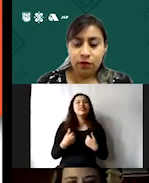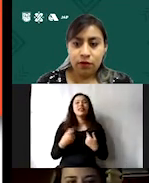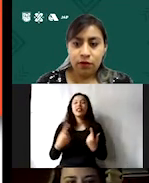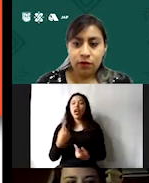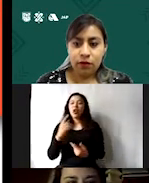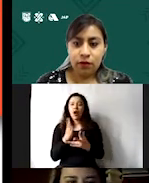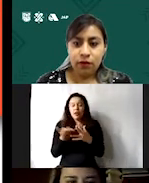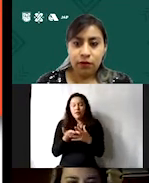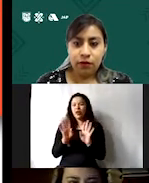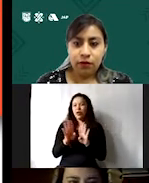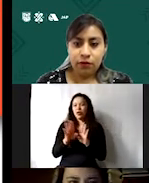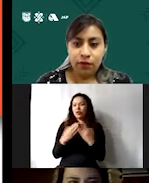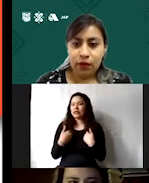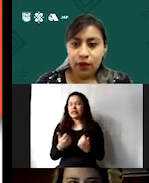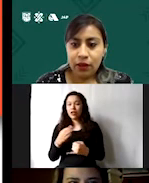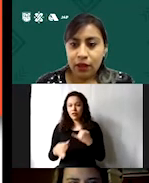parte.